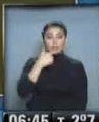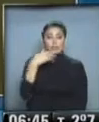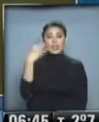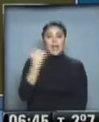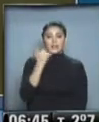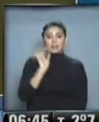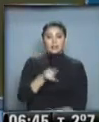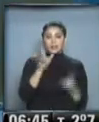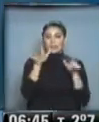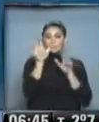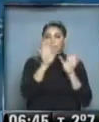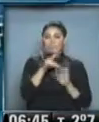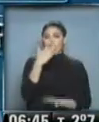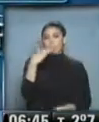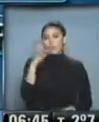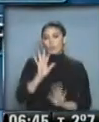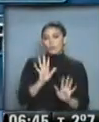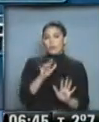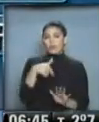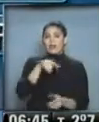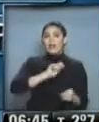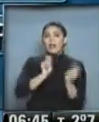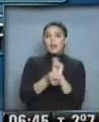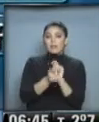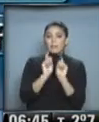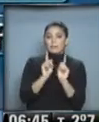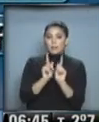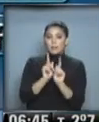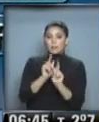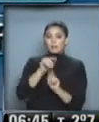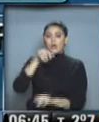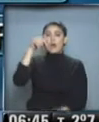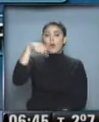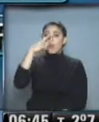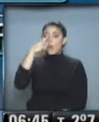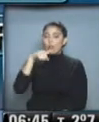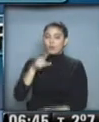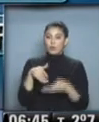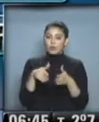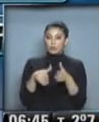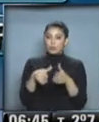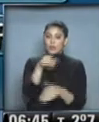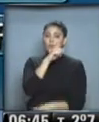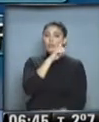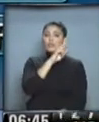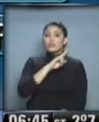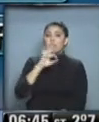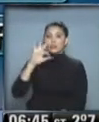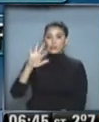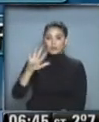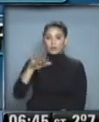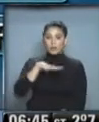con cuidado. Estamos atrás la 7, vamos a recorrer las dos últimas rutas de hoy, la ruta 205 en